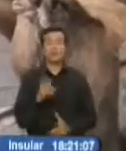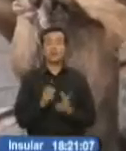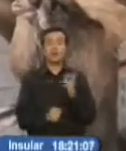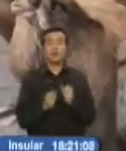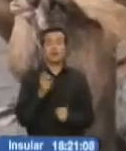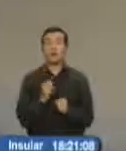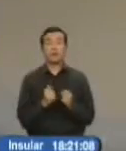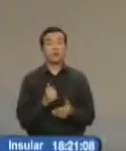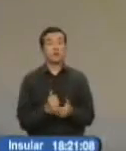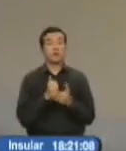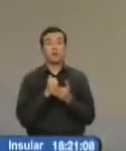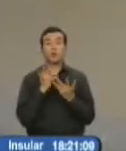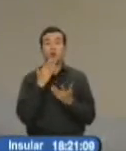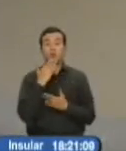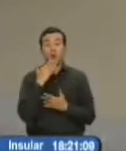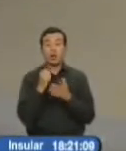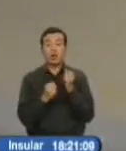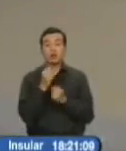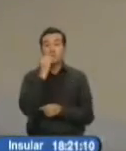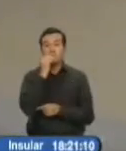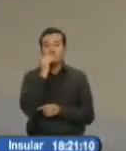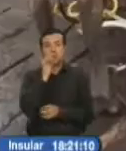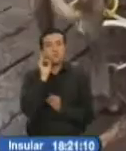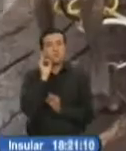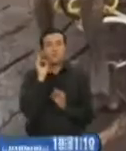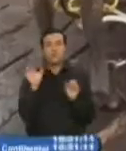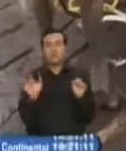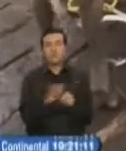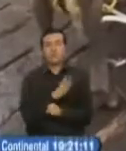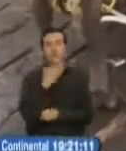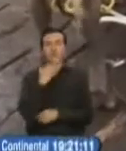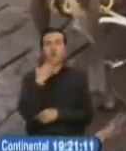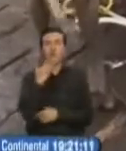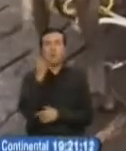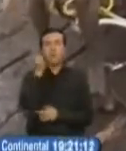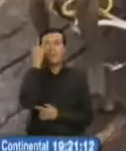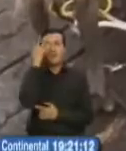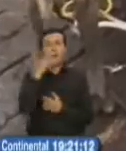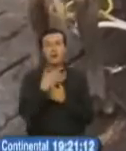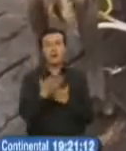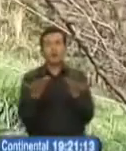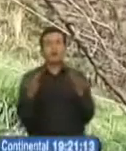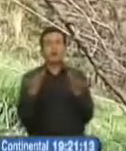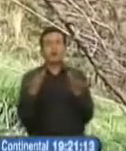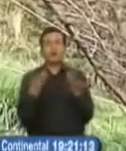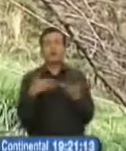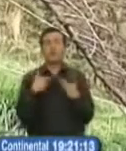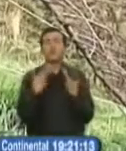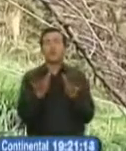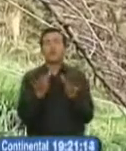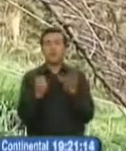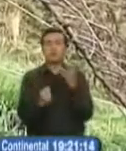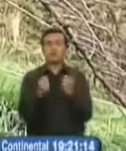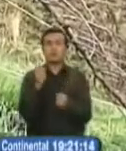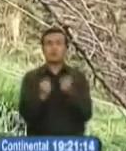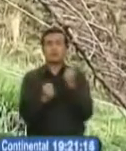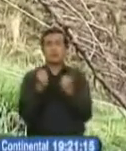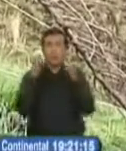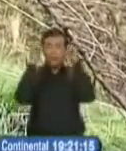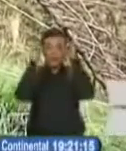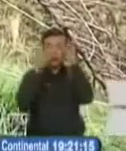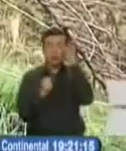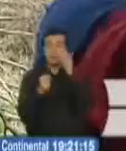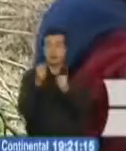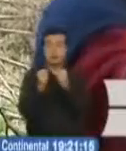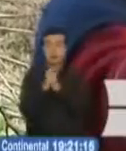La leche es uno de los alimentos de origen animal más completos. Es una secreción de color blanco que producen las glándulas mamarias de las hembras de los